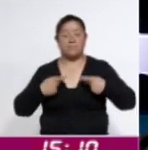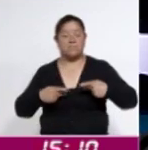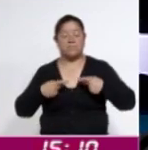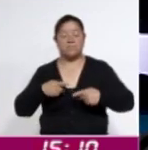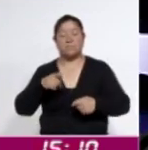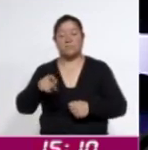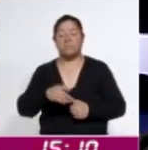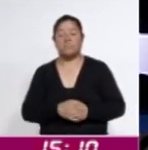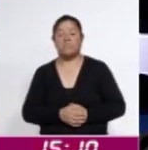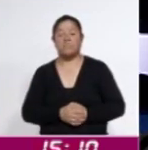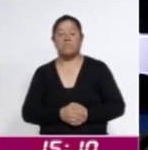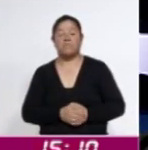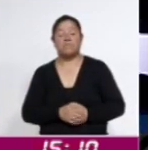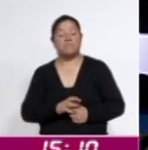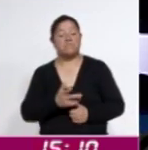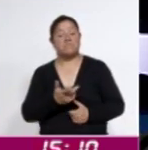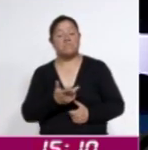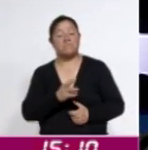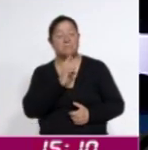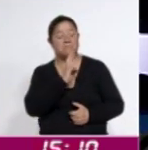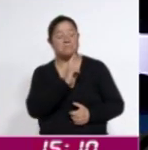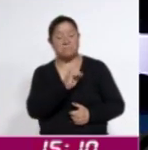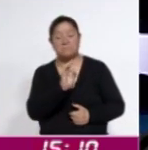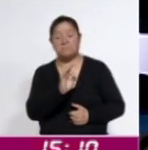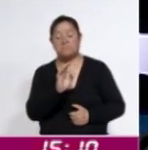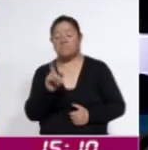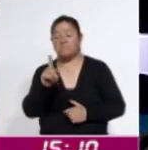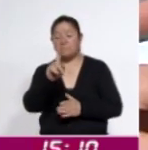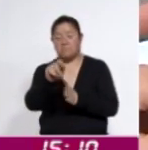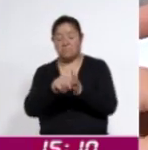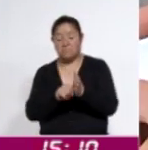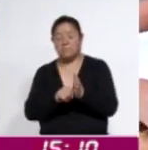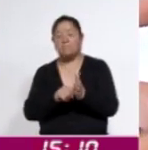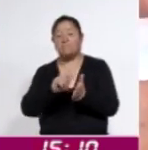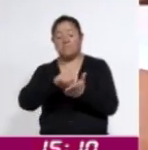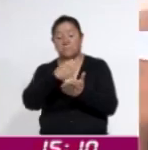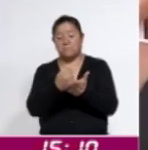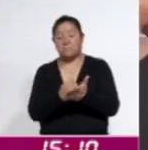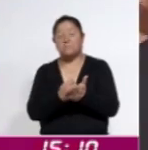campaña del mes del testamento en el estado de Tlaxcala.